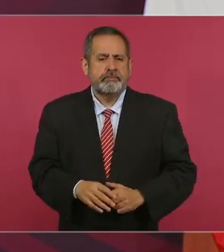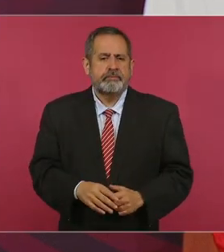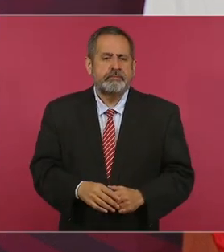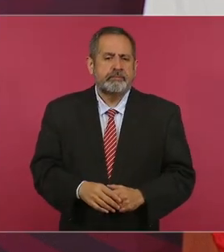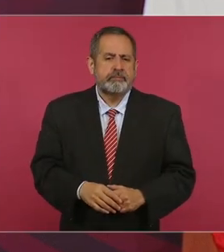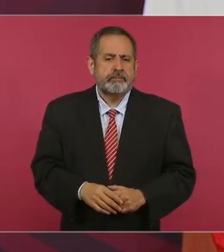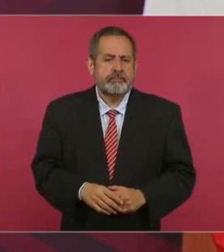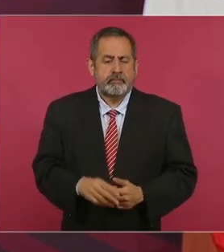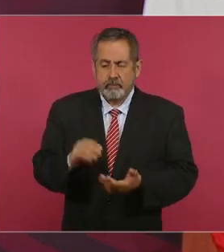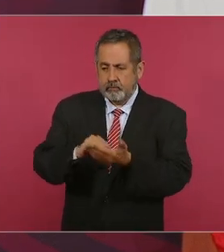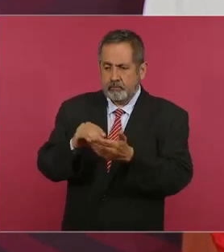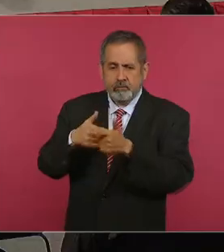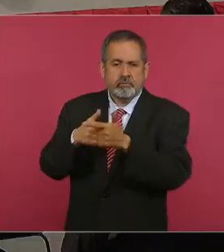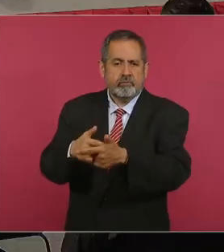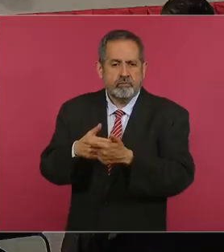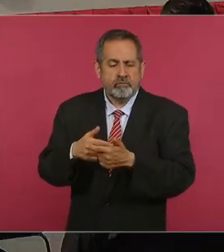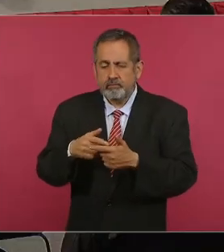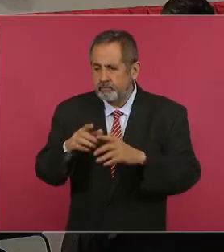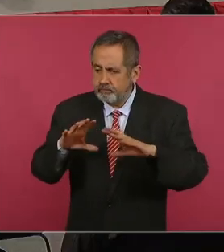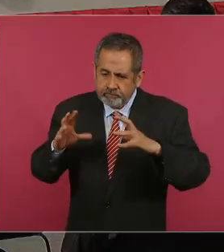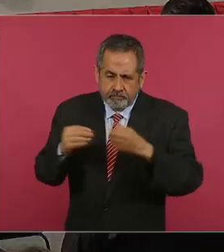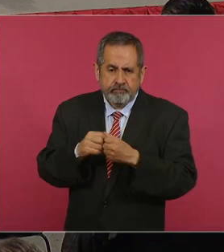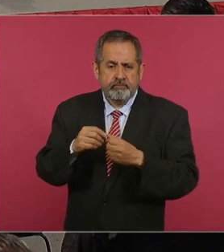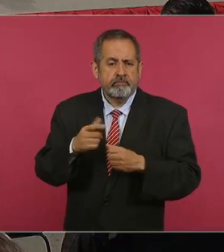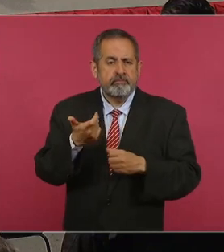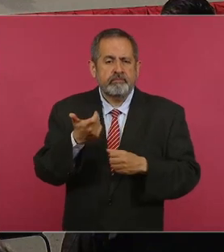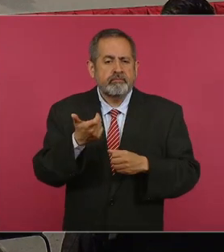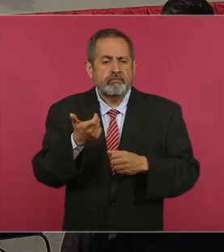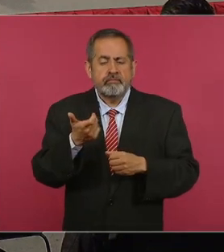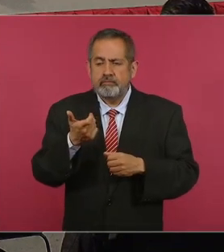Va a continuar el programa de precios garantía.